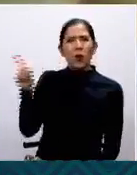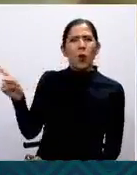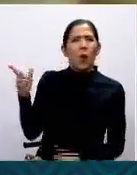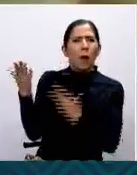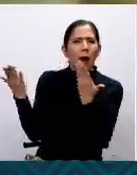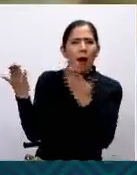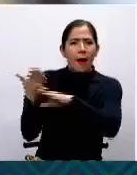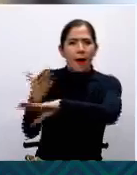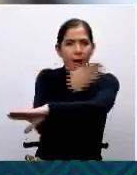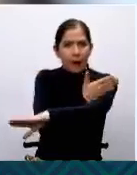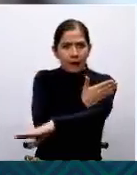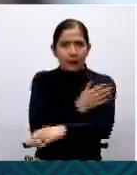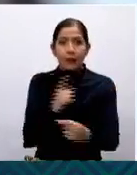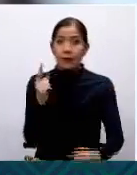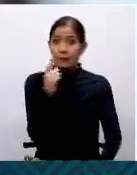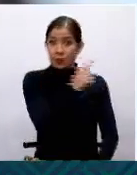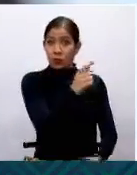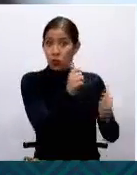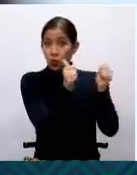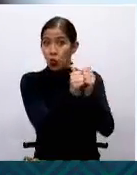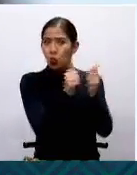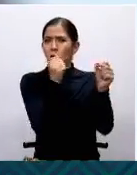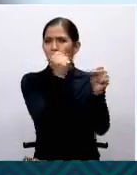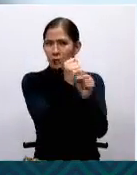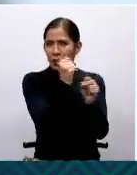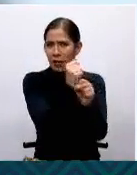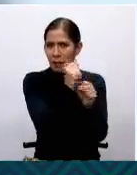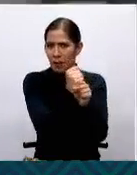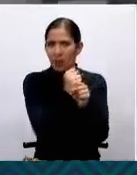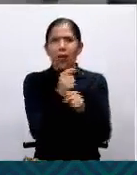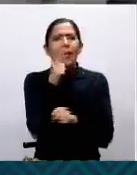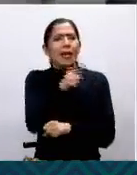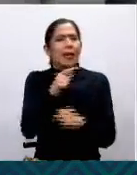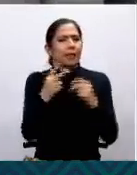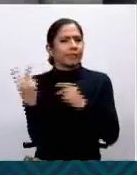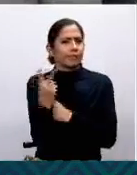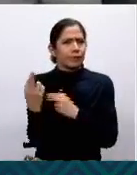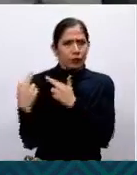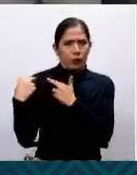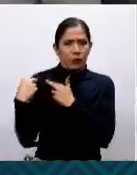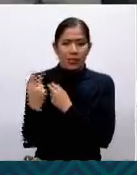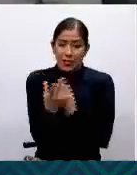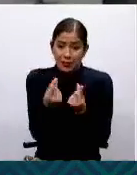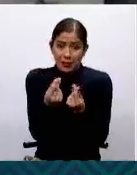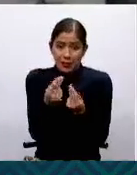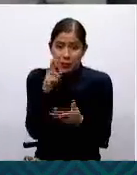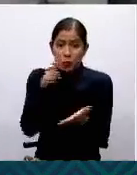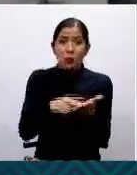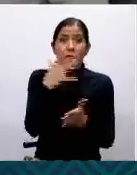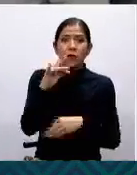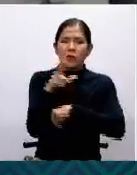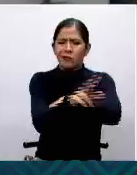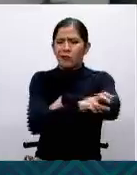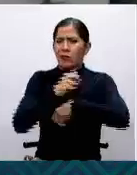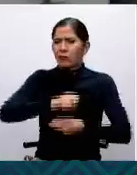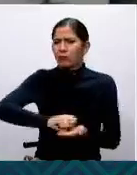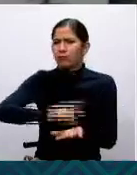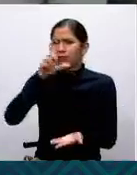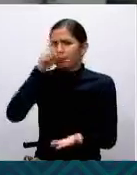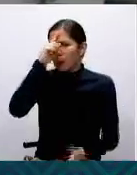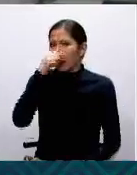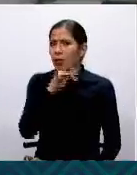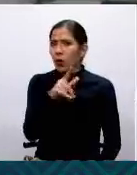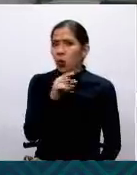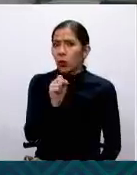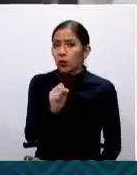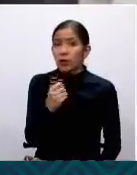la gestión de Iván Uribe, principal cabecilla del desfalco millonario a Cotas en 2018. Al momento, tiene una orden de